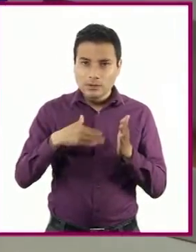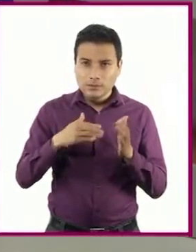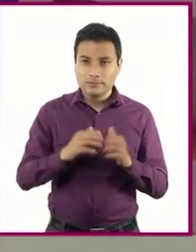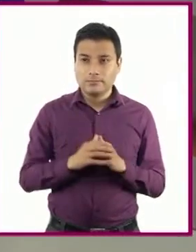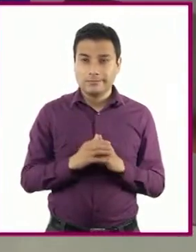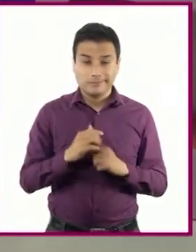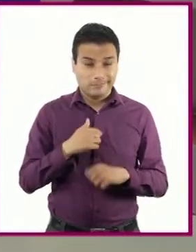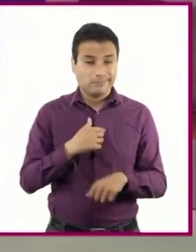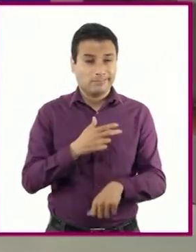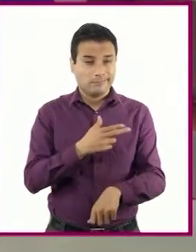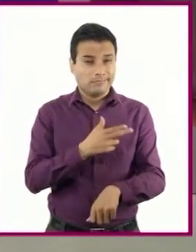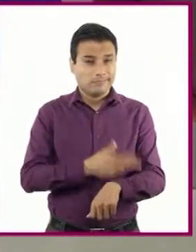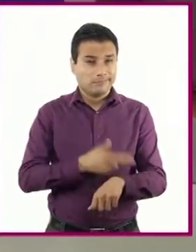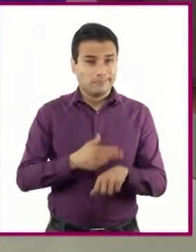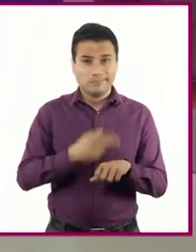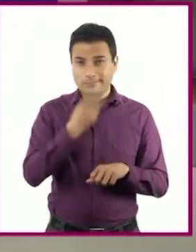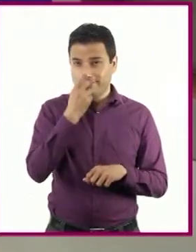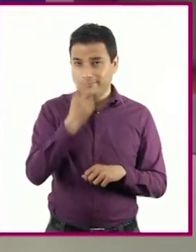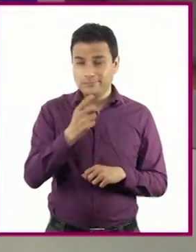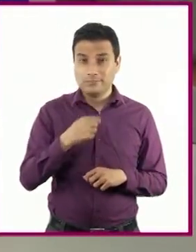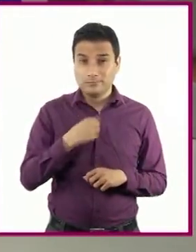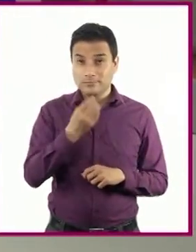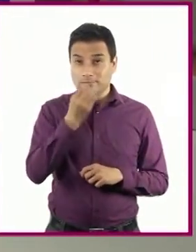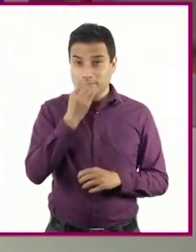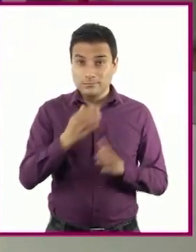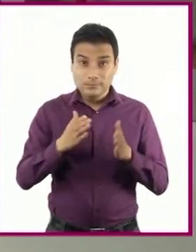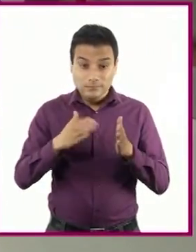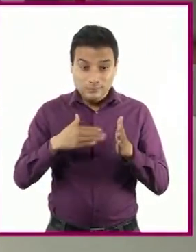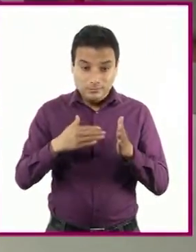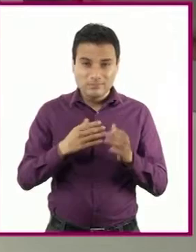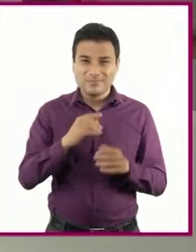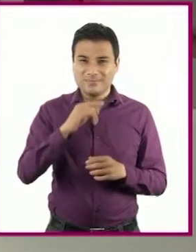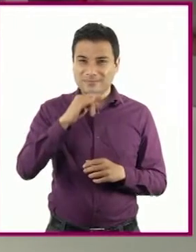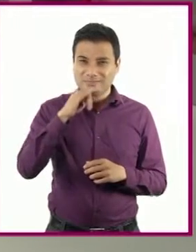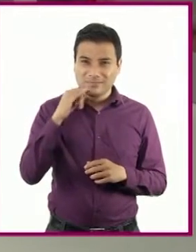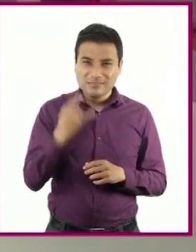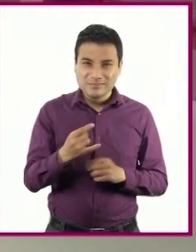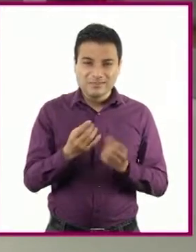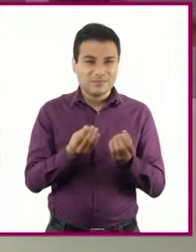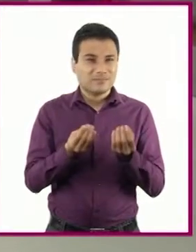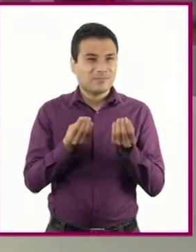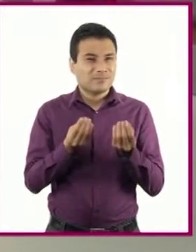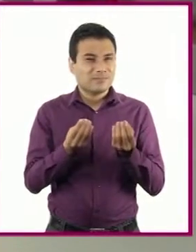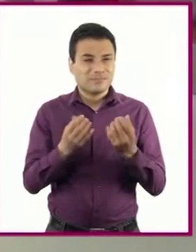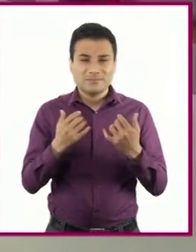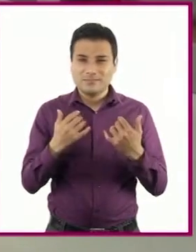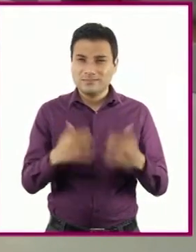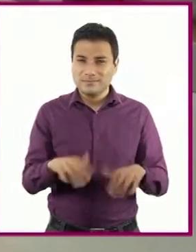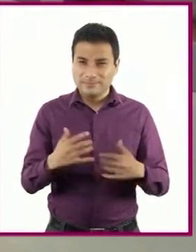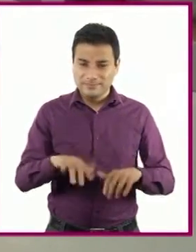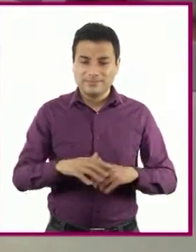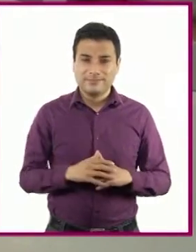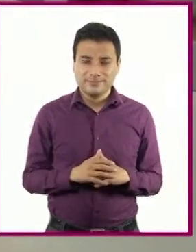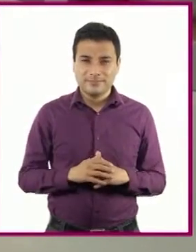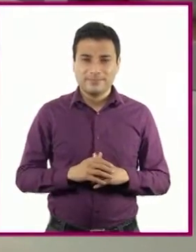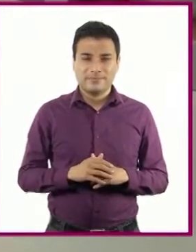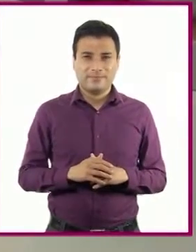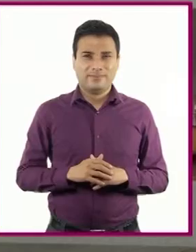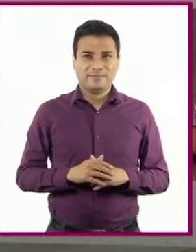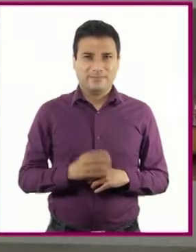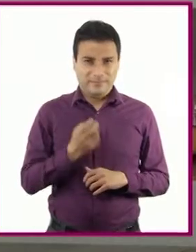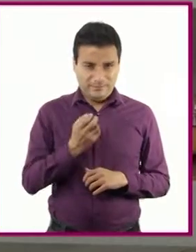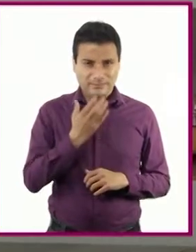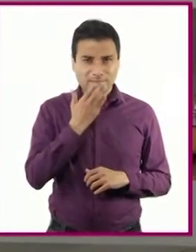honesta, he preparado algunos, pero tienen muchos picantes y mezclan los sabores característicos de los dulces mexicanos. Pero, ¿es